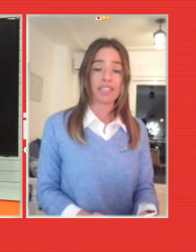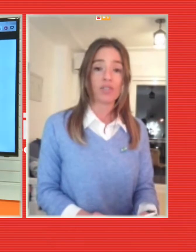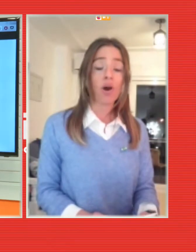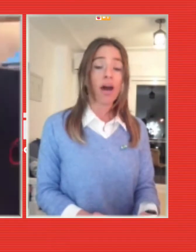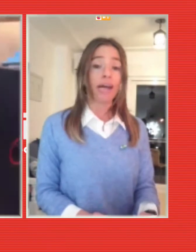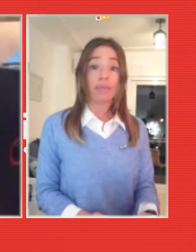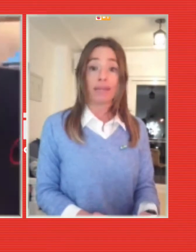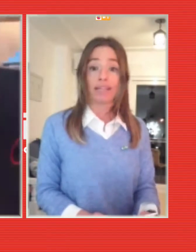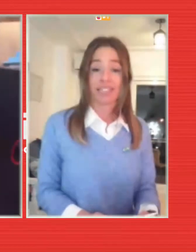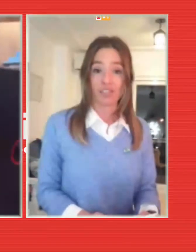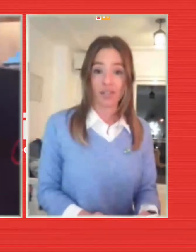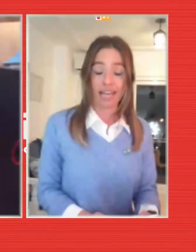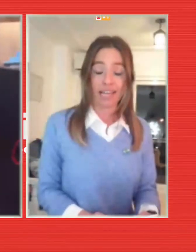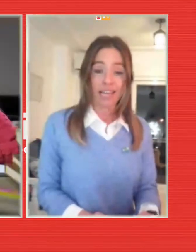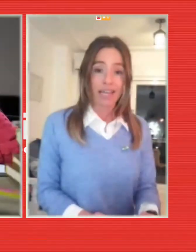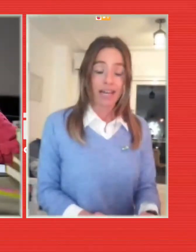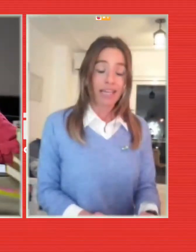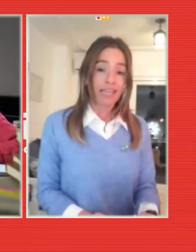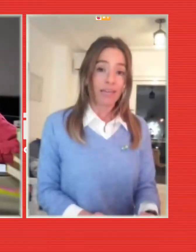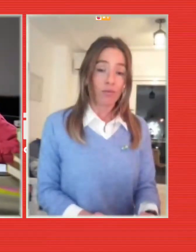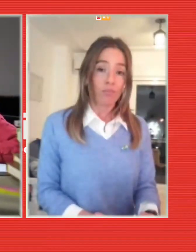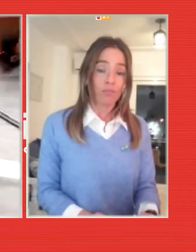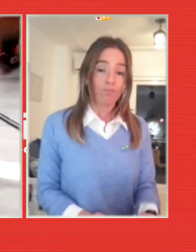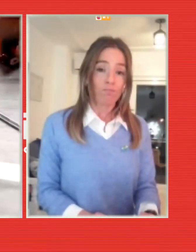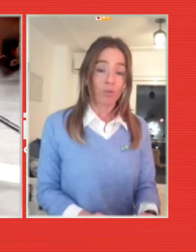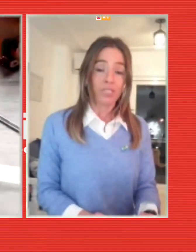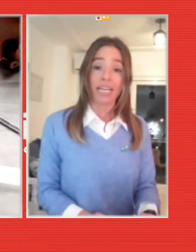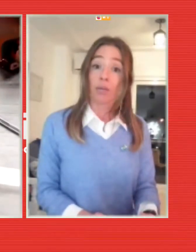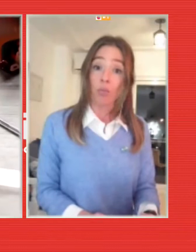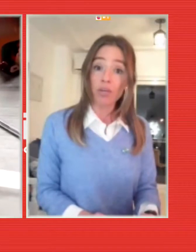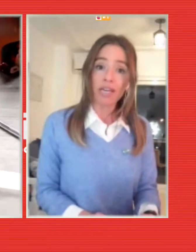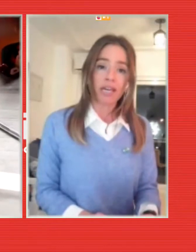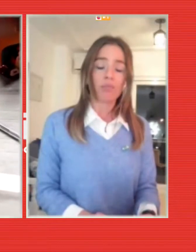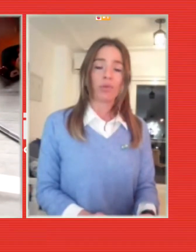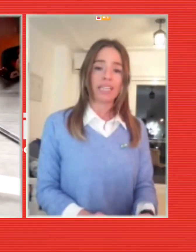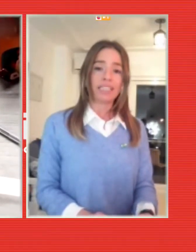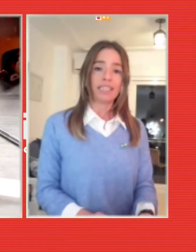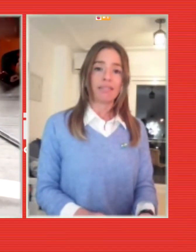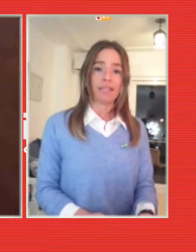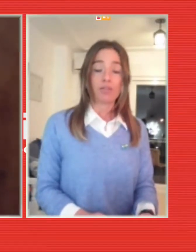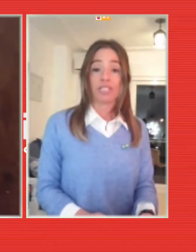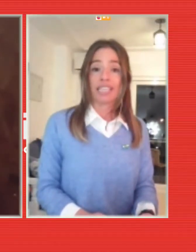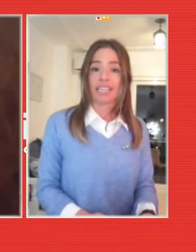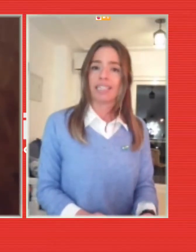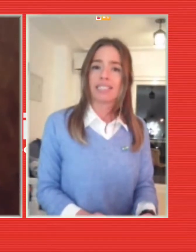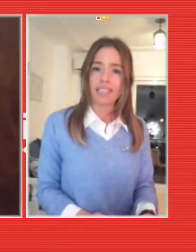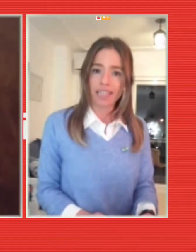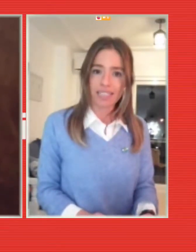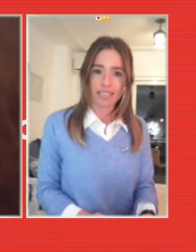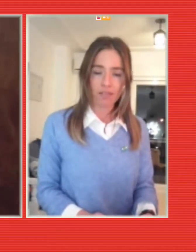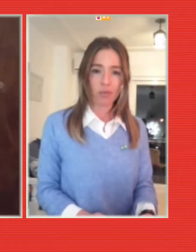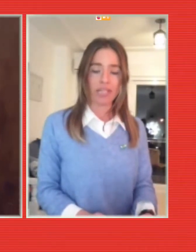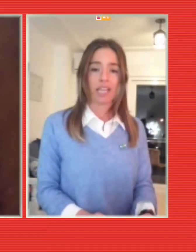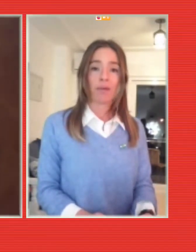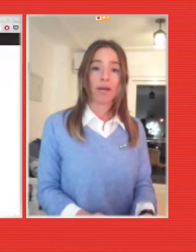que se hizo a nivel nacional. Hay un porcentaje muy importante de docentes que tienen